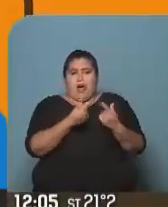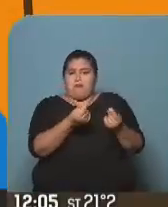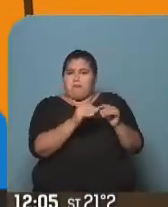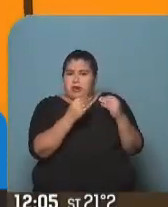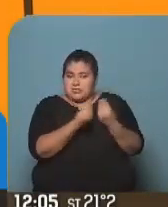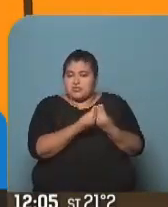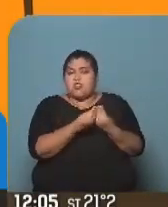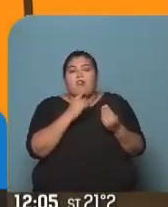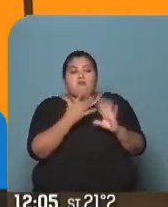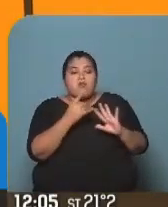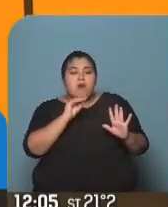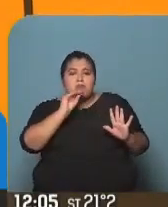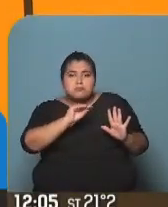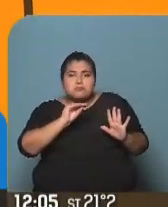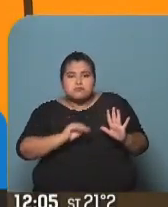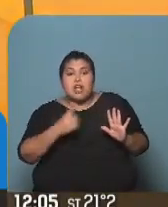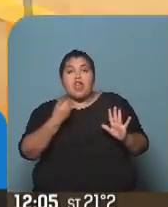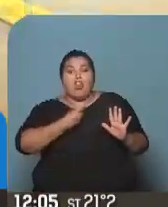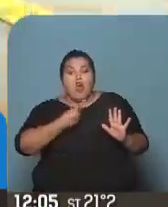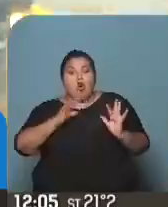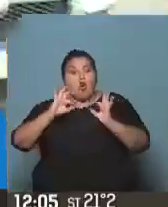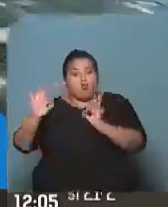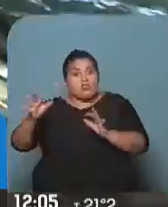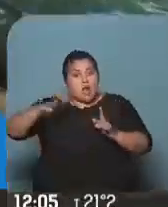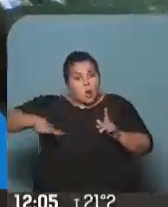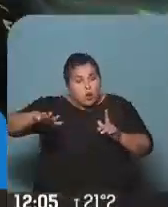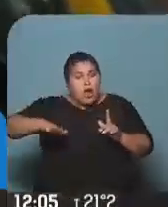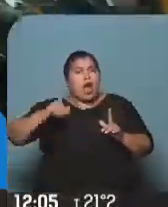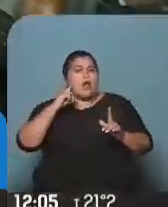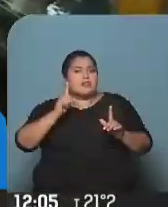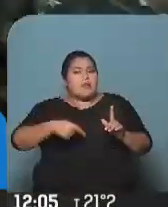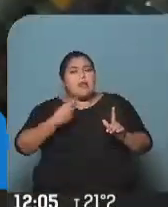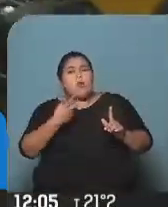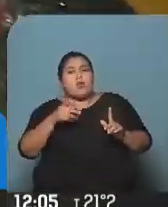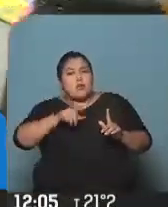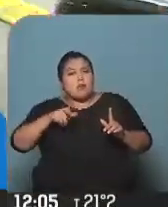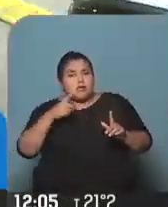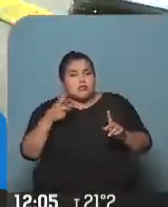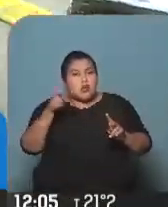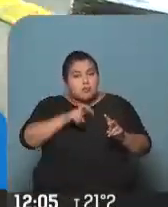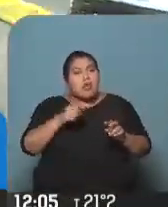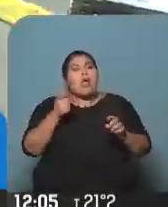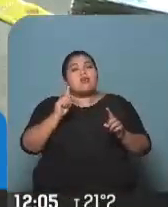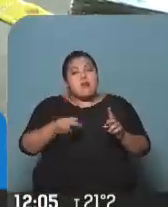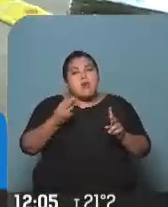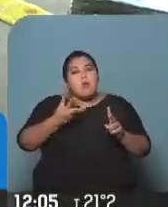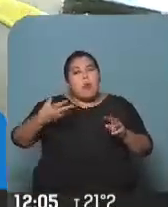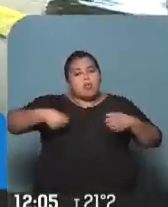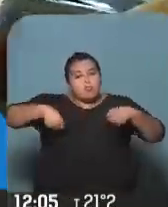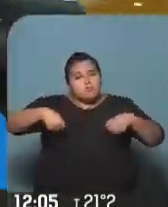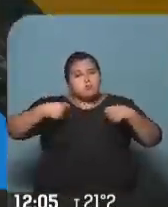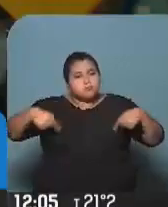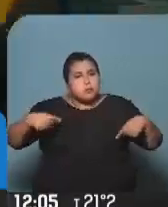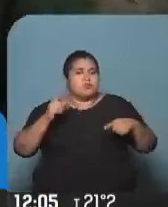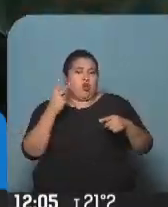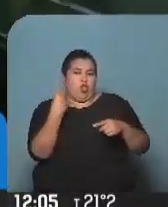indicar su destino exacto en la pantalla, la cantidad de pasajeros que subirán y señalar si llevan bultos y si le imprimirán